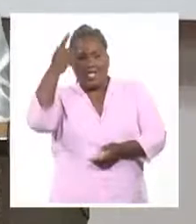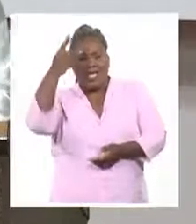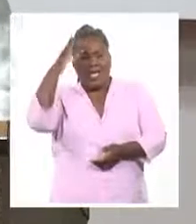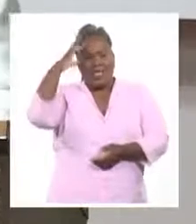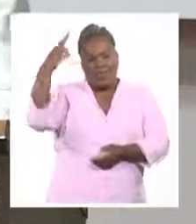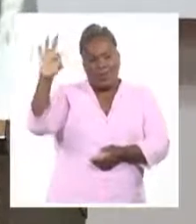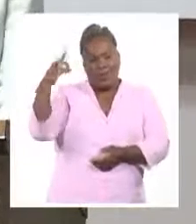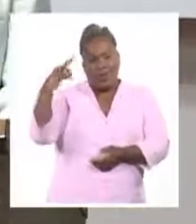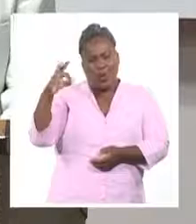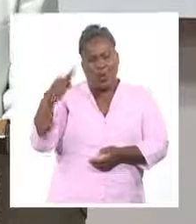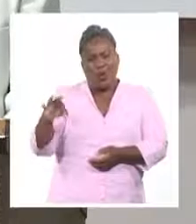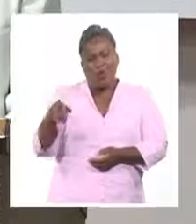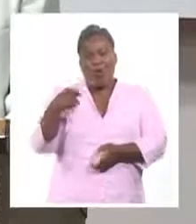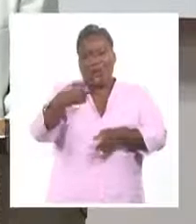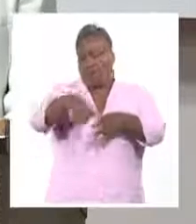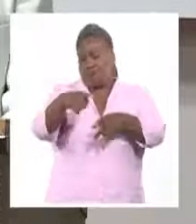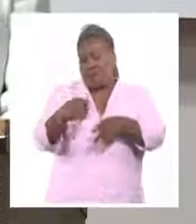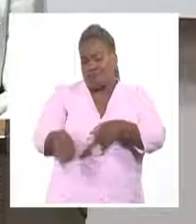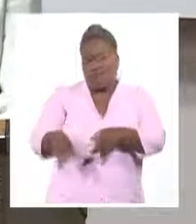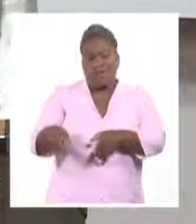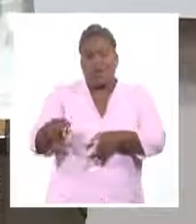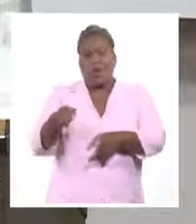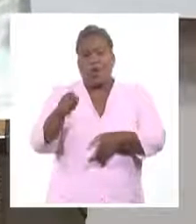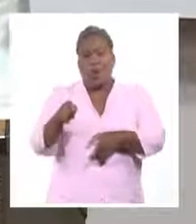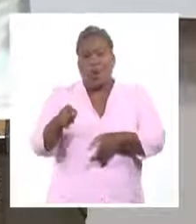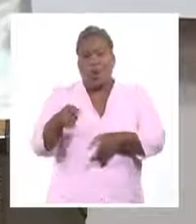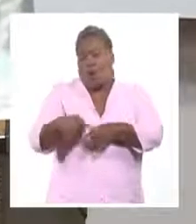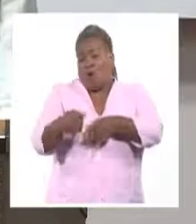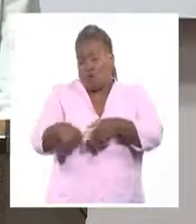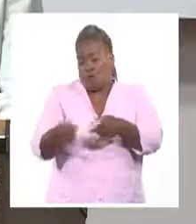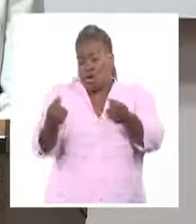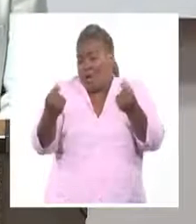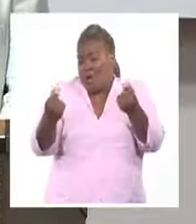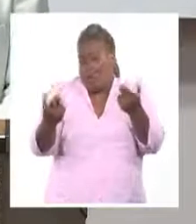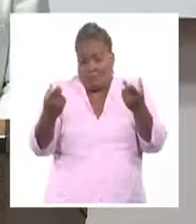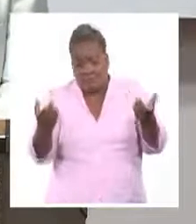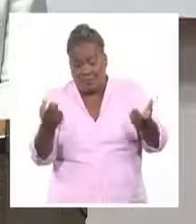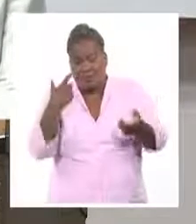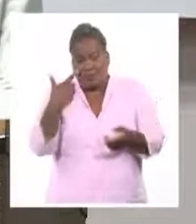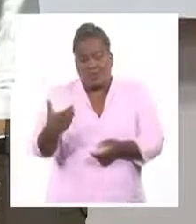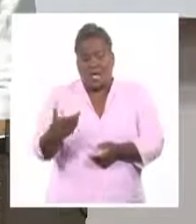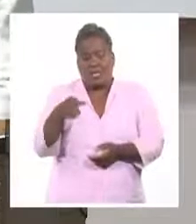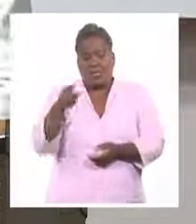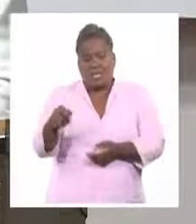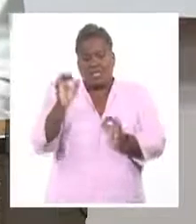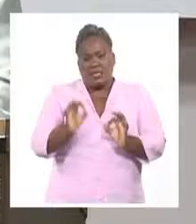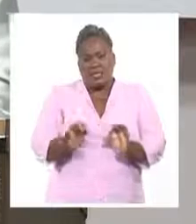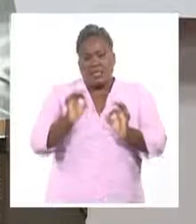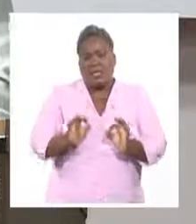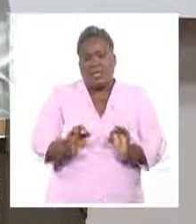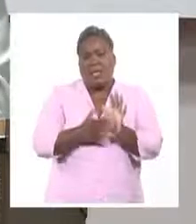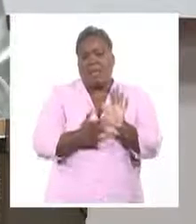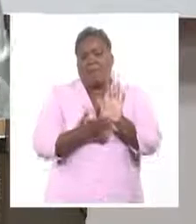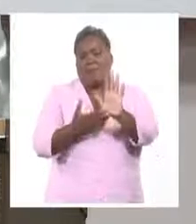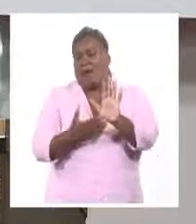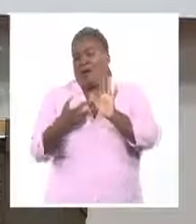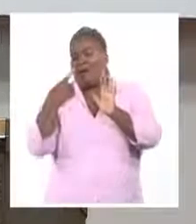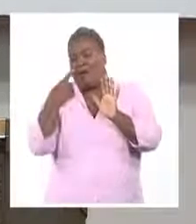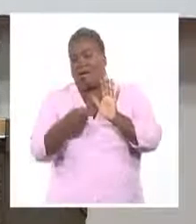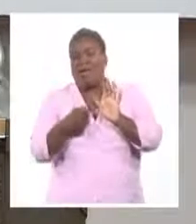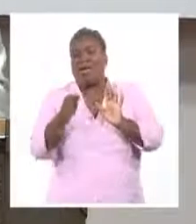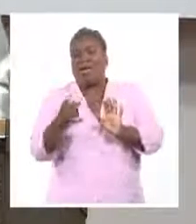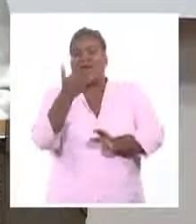grandes conglomerados de medios de comunicación, recursos materiales y financieros que bombardean constantemente ideas,